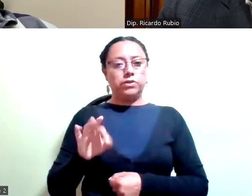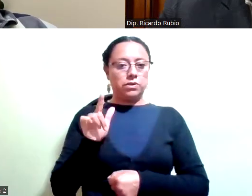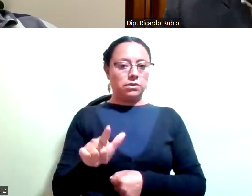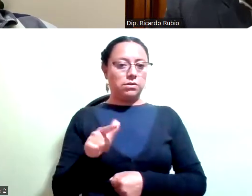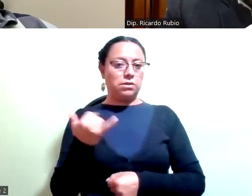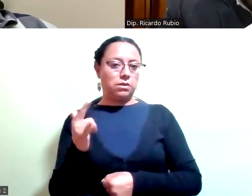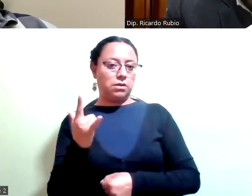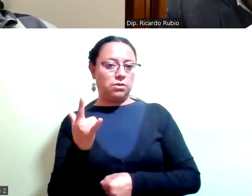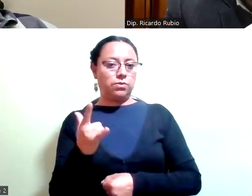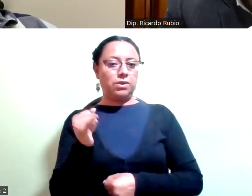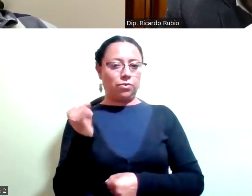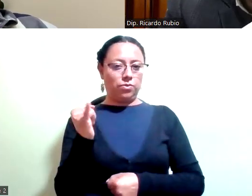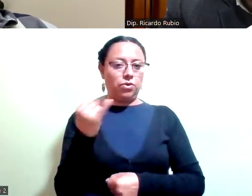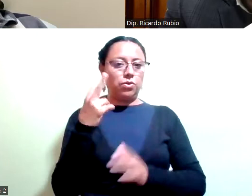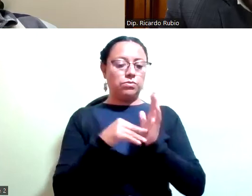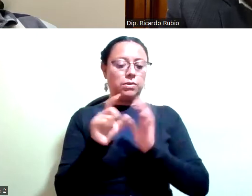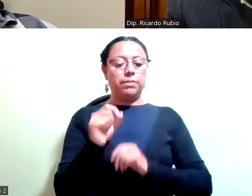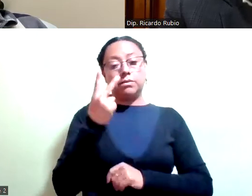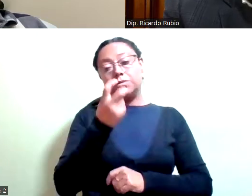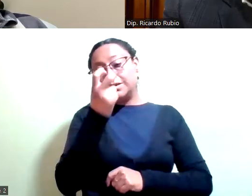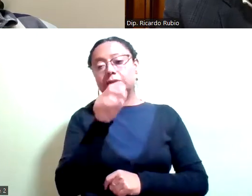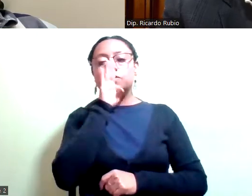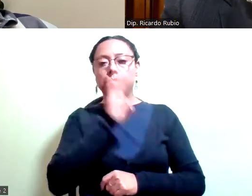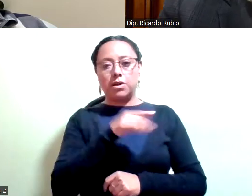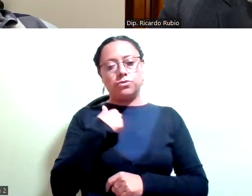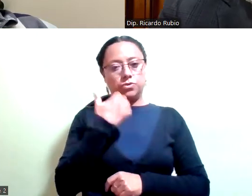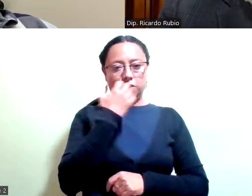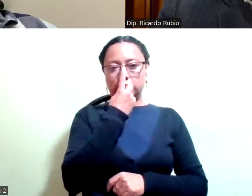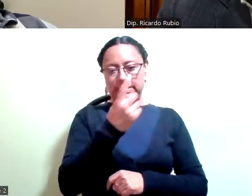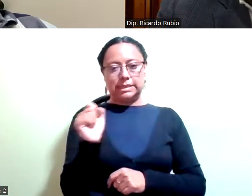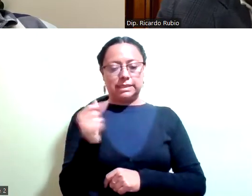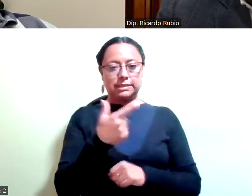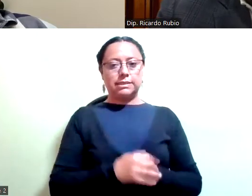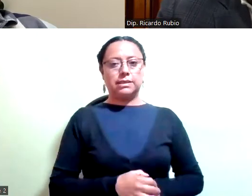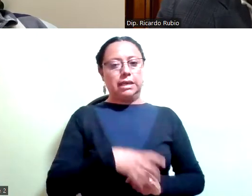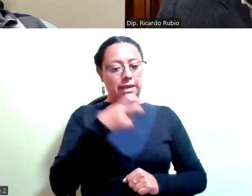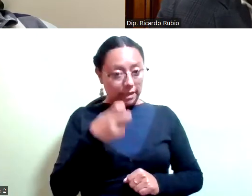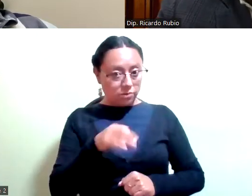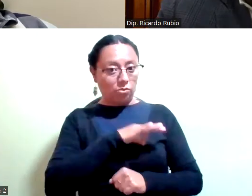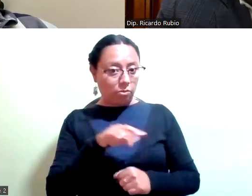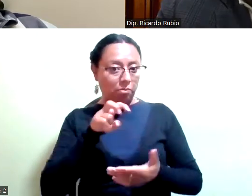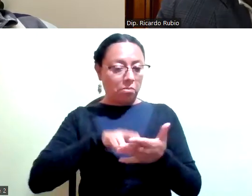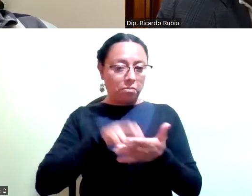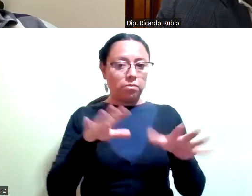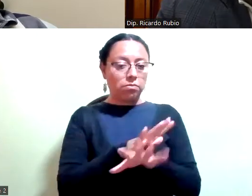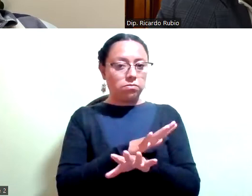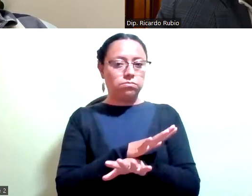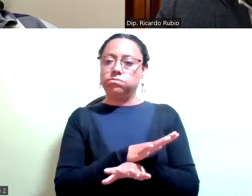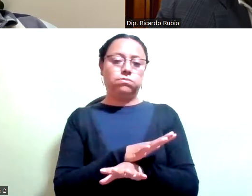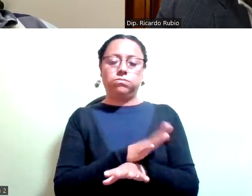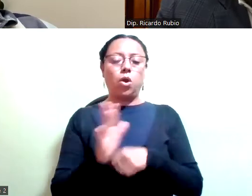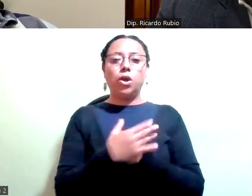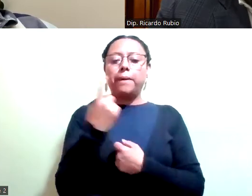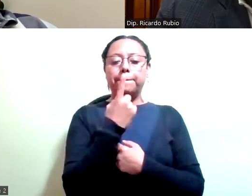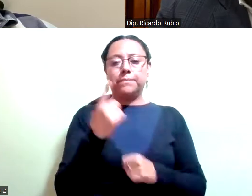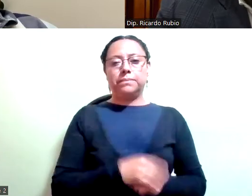2022. Entonces eso, pues, eso también está mal. Y yo les quiero decir una cosa. Esto no es subsanable porque parece decir, a lo mejor para